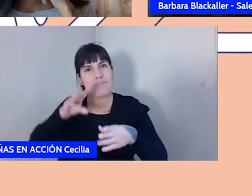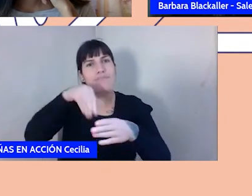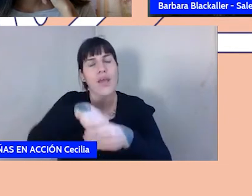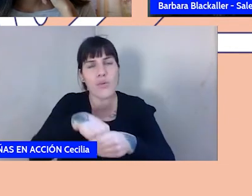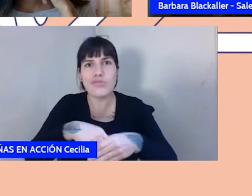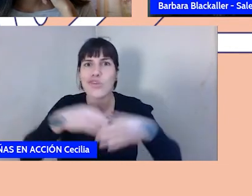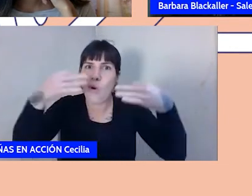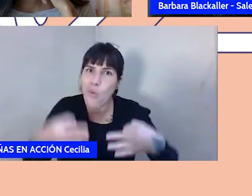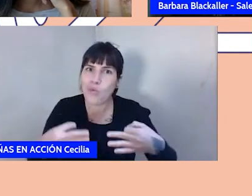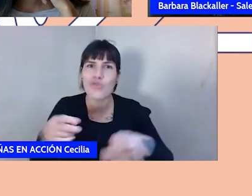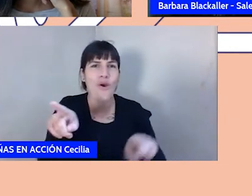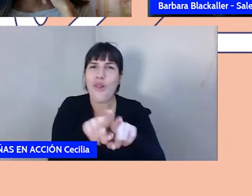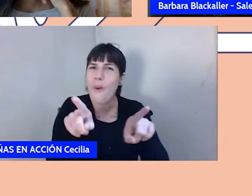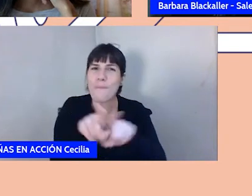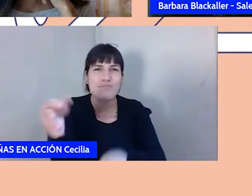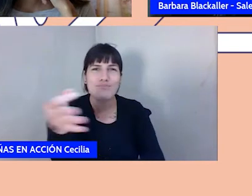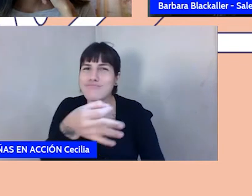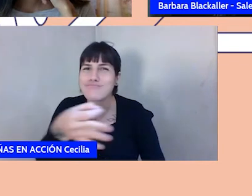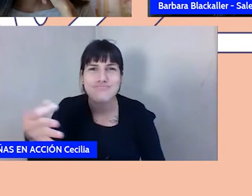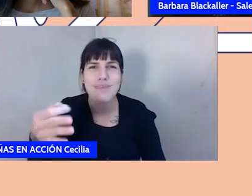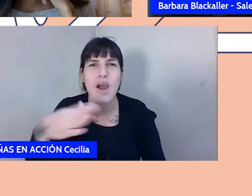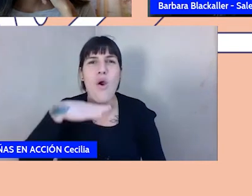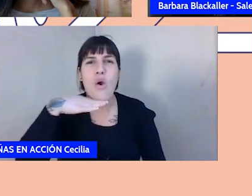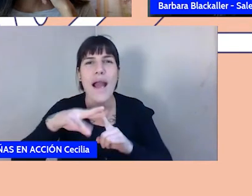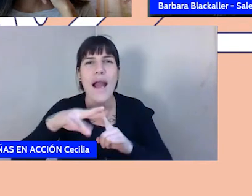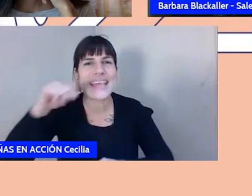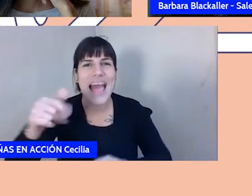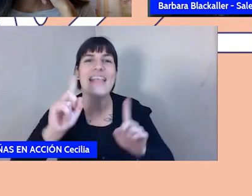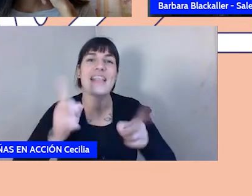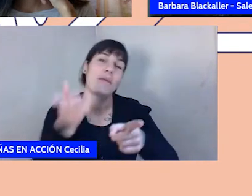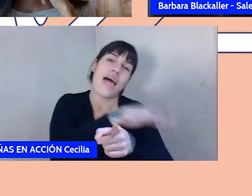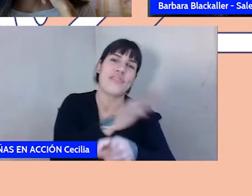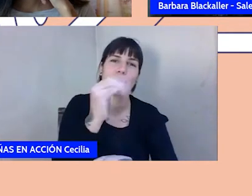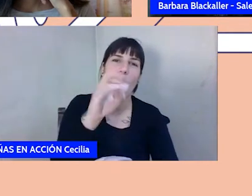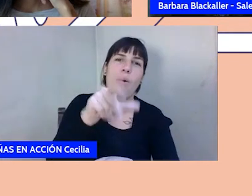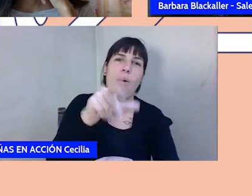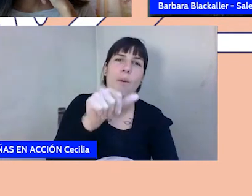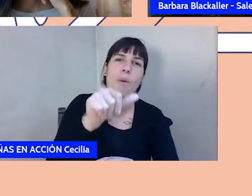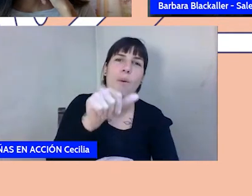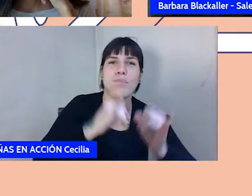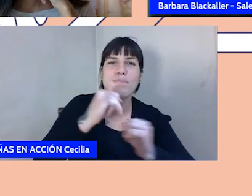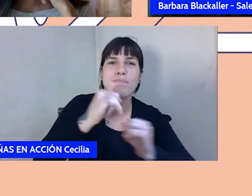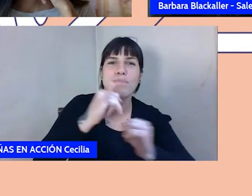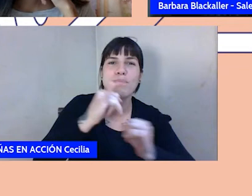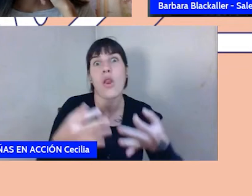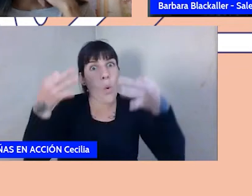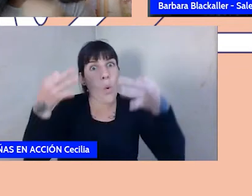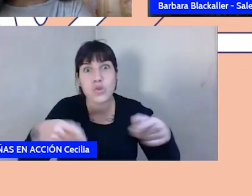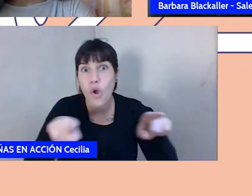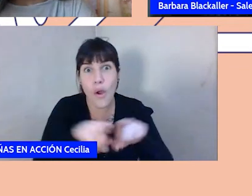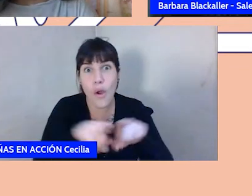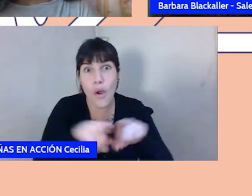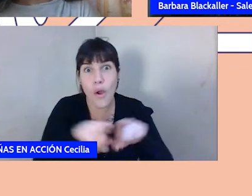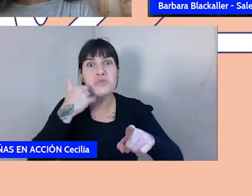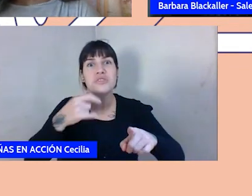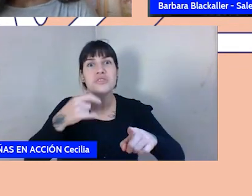y lo que ha estado platicando Bárbara, salió a la luz, ¿no? Tras una campaña que lanzamos el año pasado, la que tú ya mencionabas,